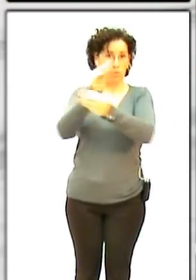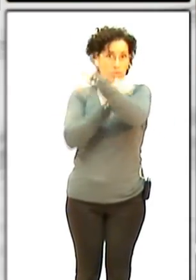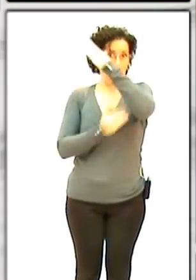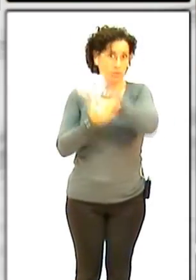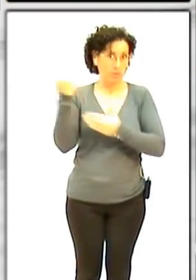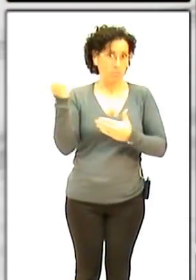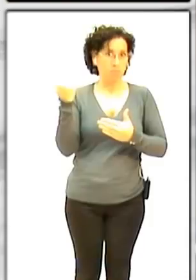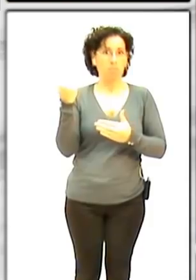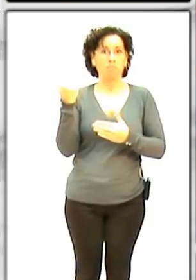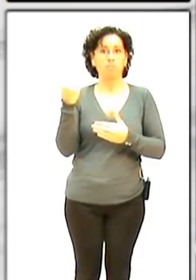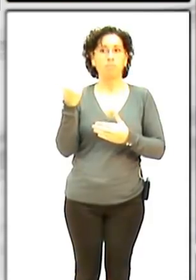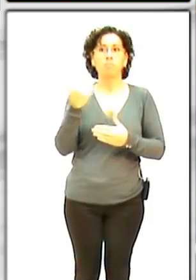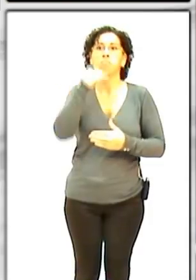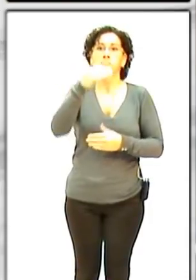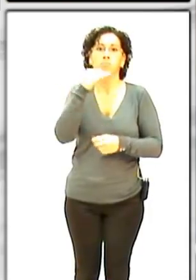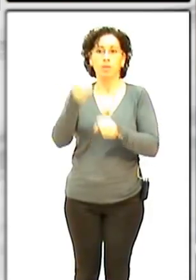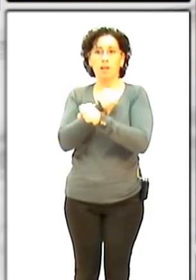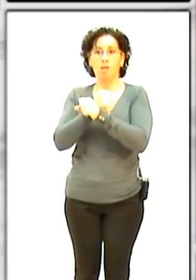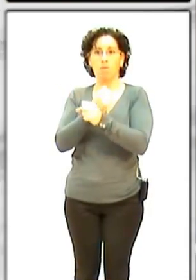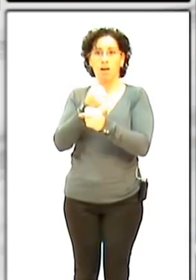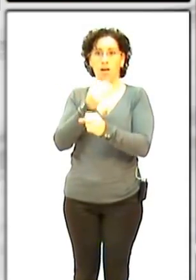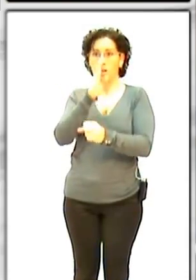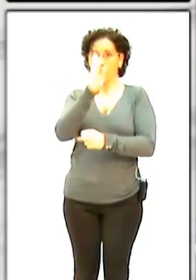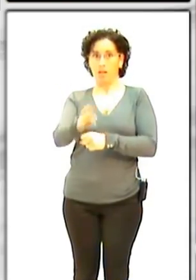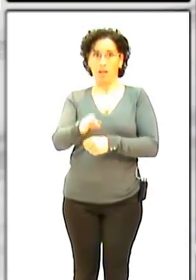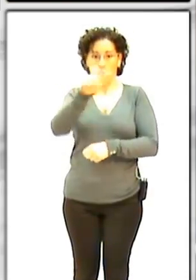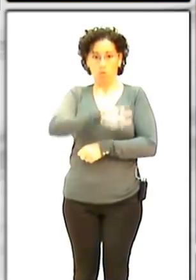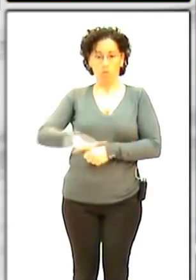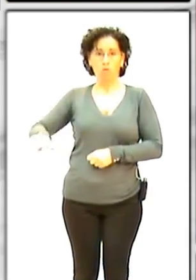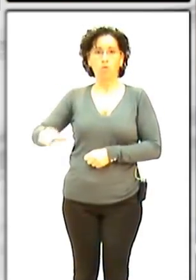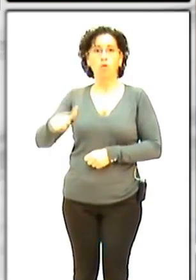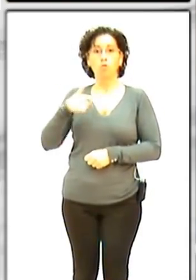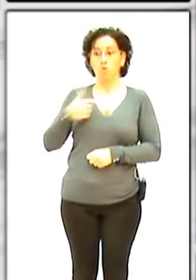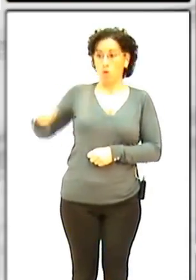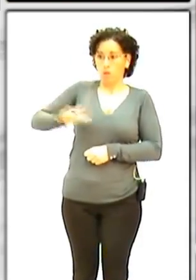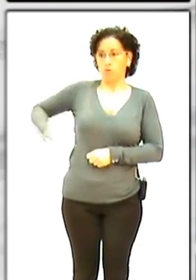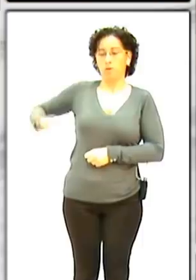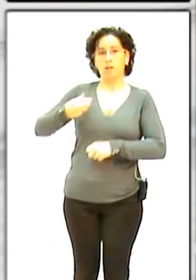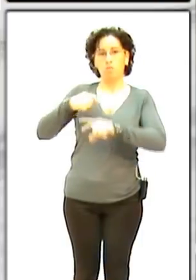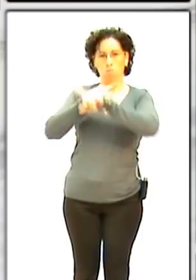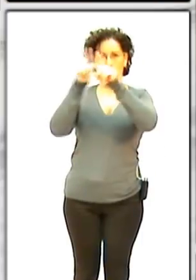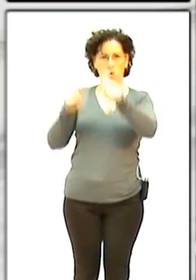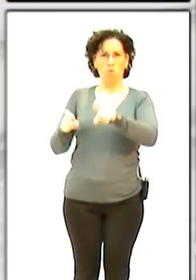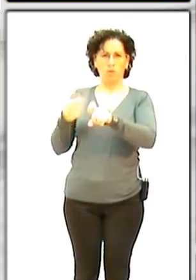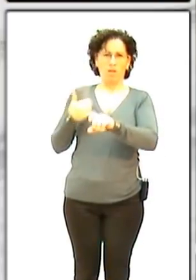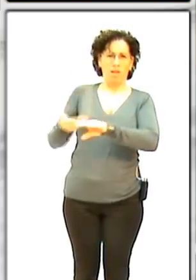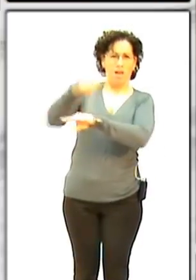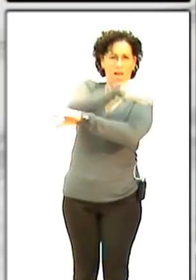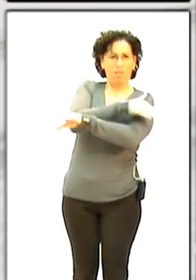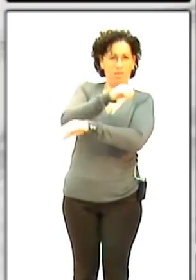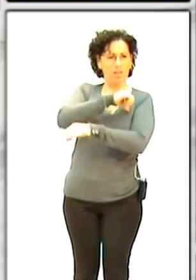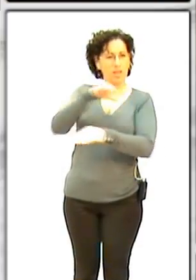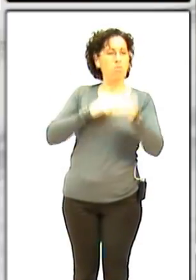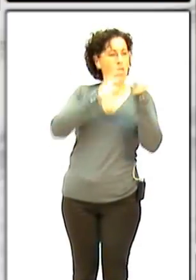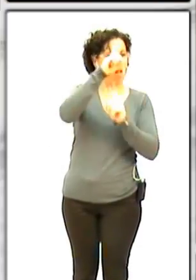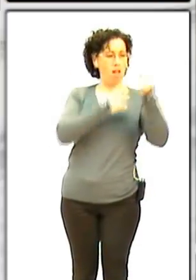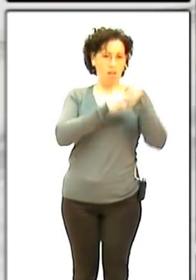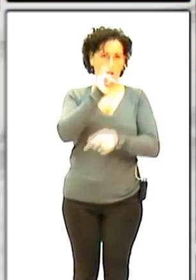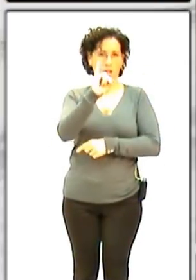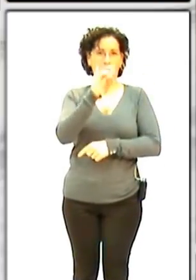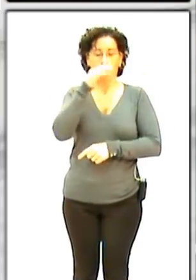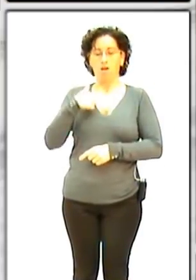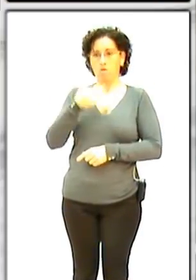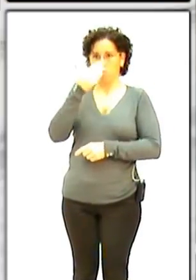o por lo menos trabaja directamente con ellos. A vosotros 3 os hago la pregunta que hemos debatido ya individualmente cada uno de vosotros.